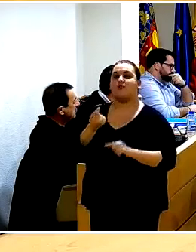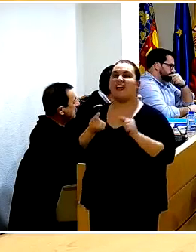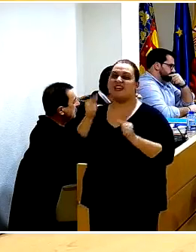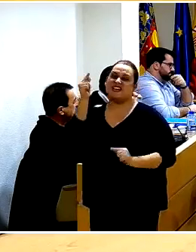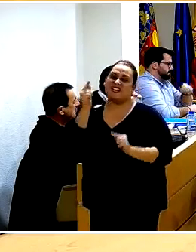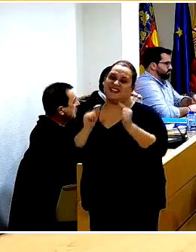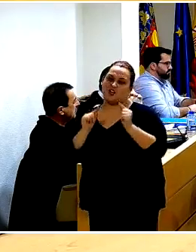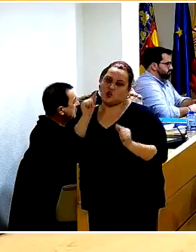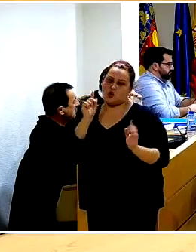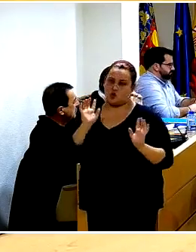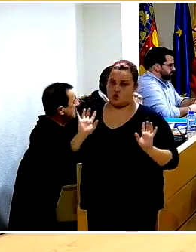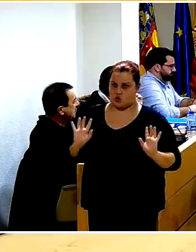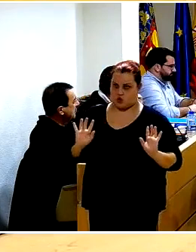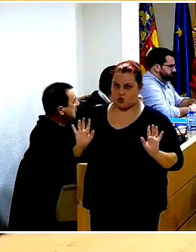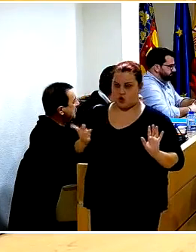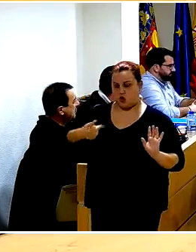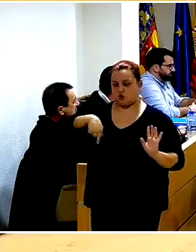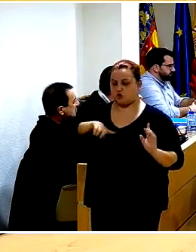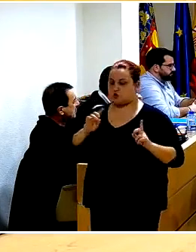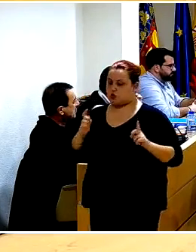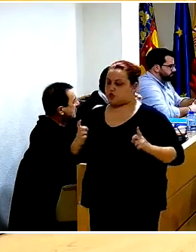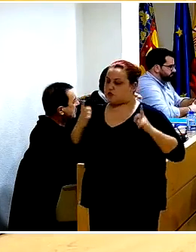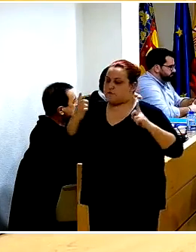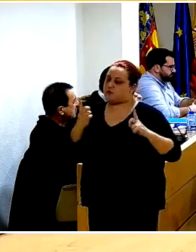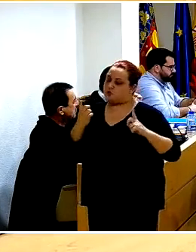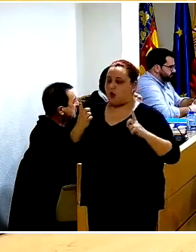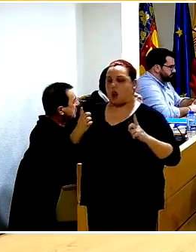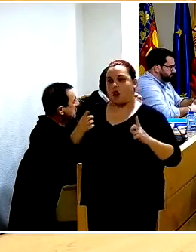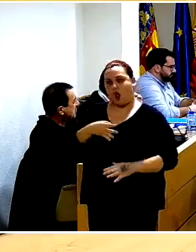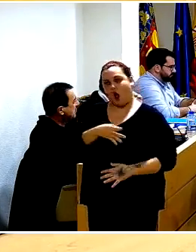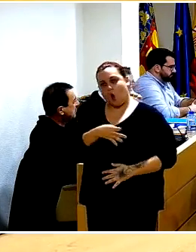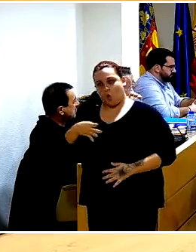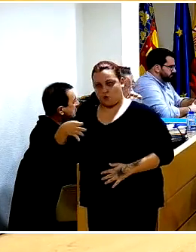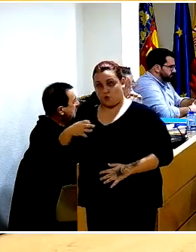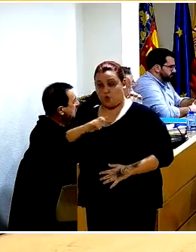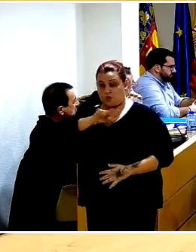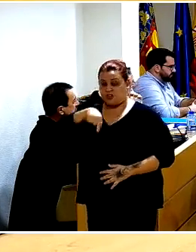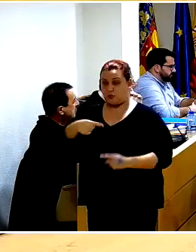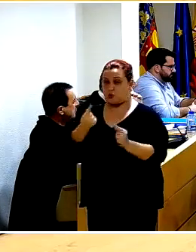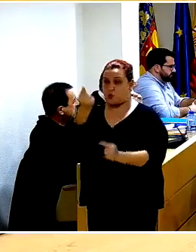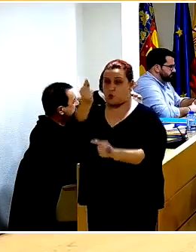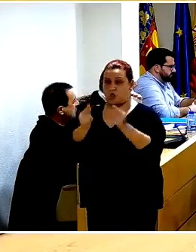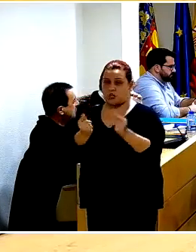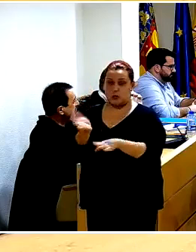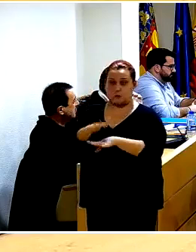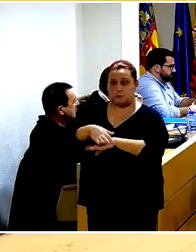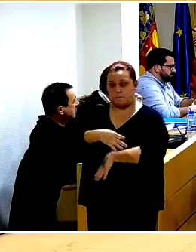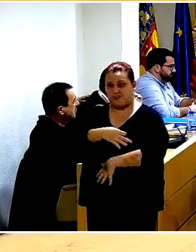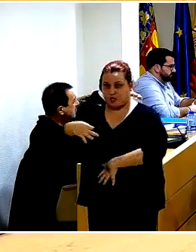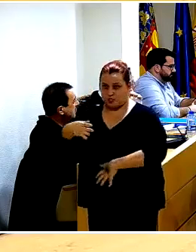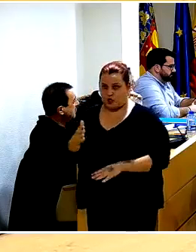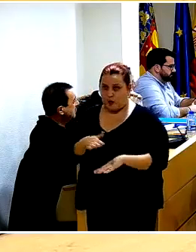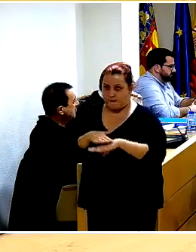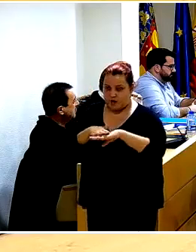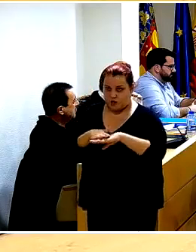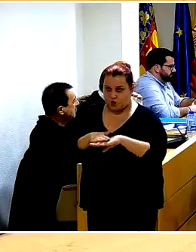no, nosotros somos prudentes a la hora de valorar los ingresos y así luego las cuentas salen bien. No es prudencia, es falsear